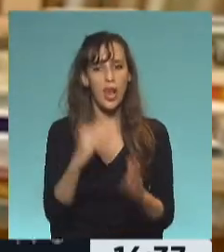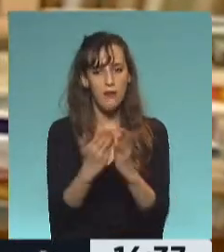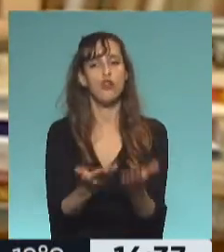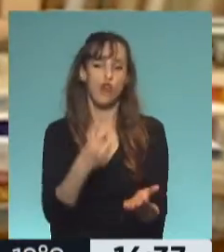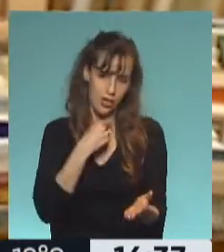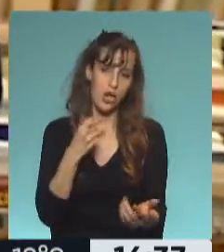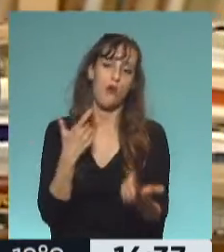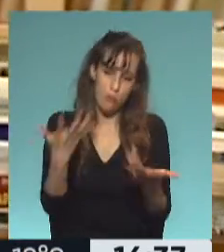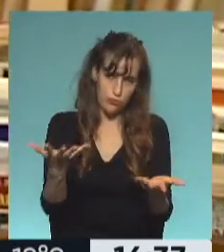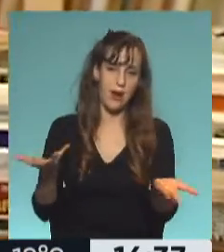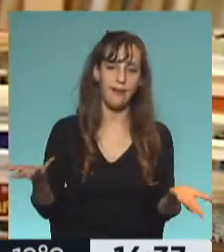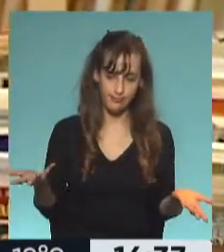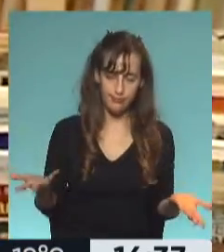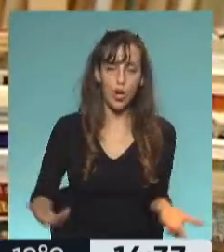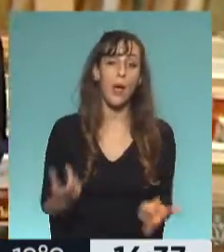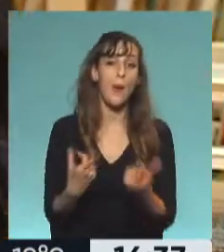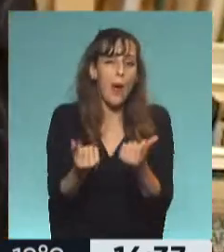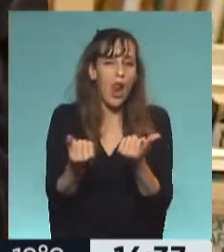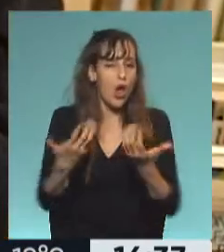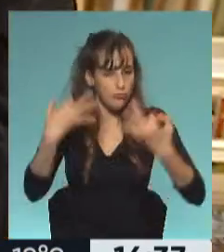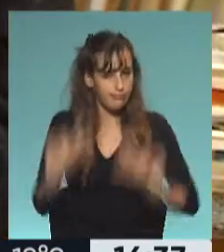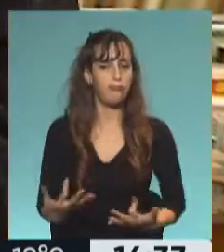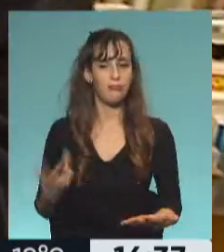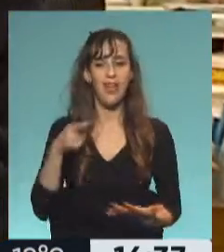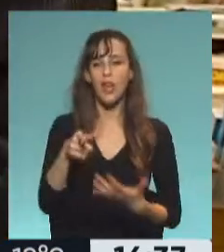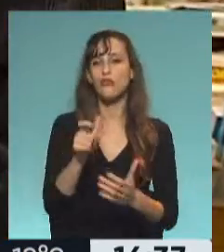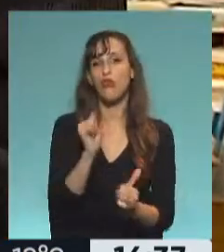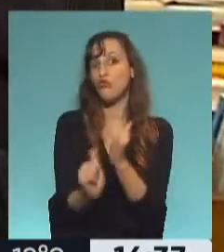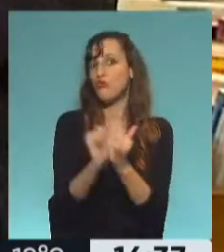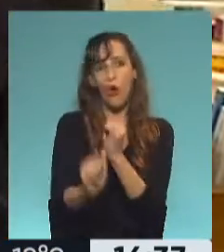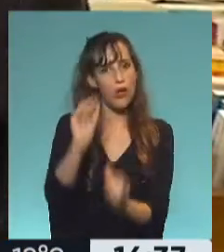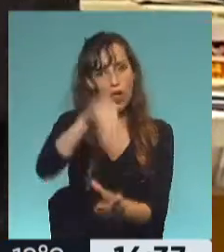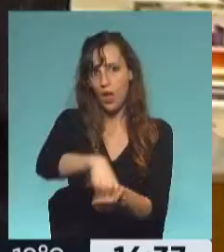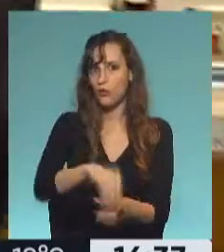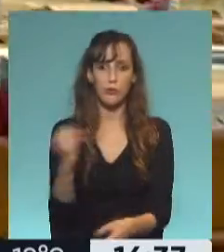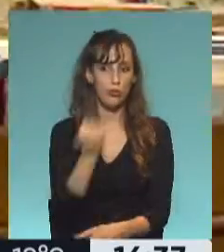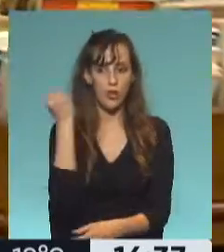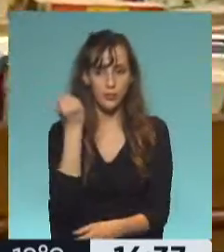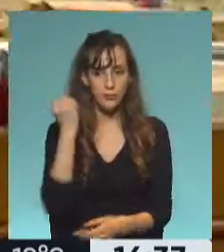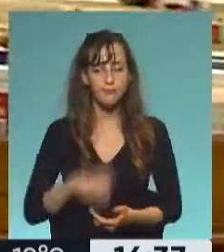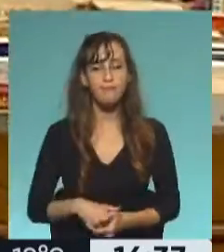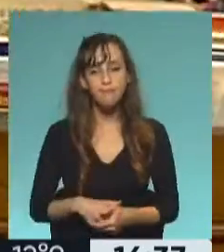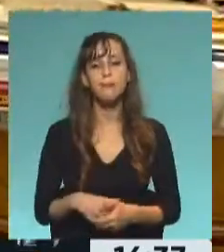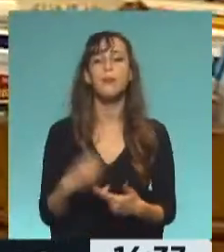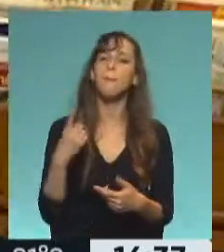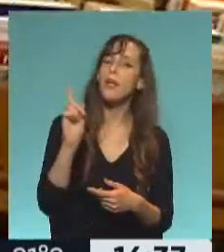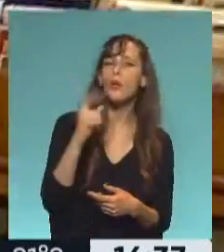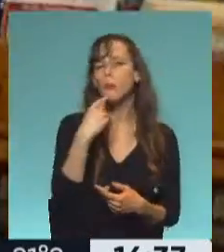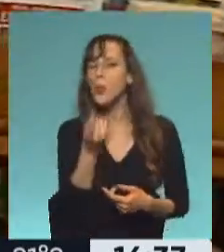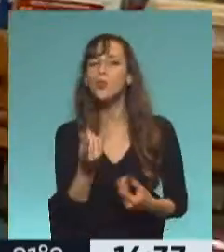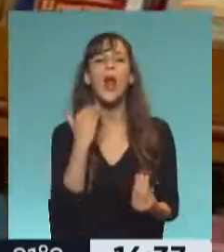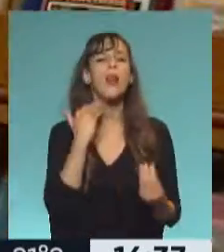mostrar, porque sí, es como una... No, es que es historia pura eso. Te digo que tenés ahora, para bien, hacer un ¿cómo, ¿cómo se hace para mantener un libro así,